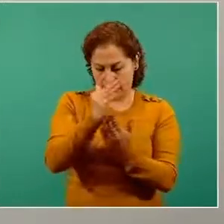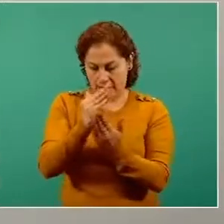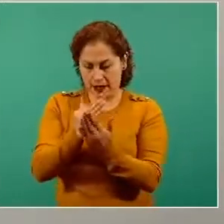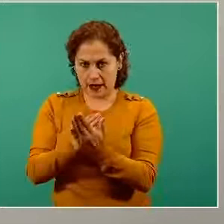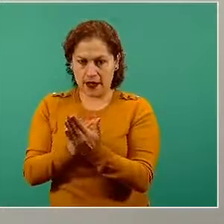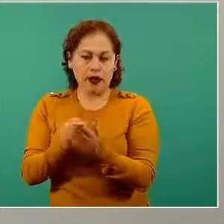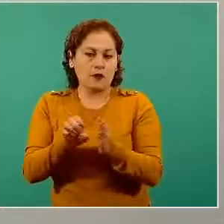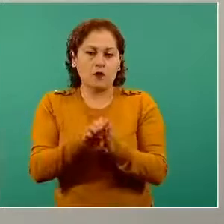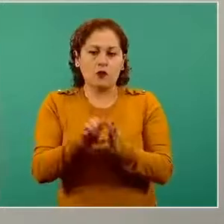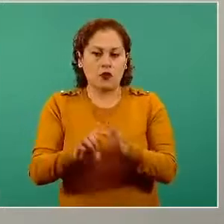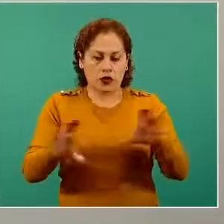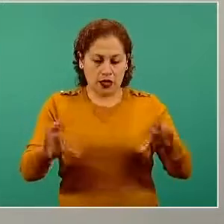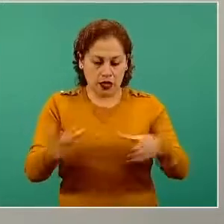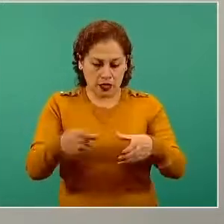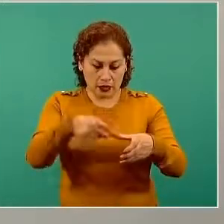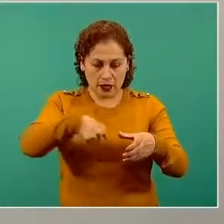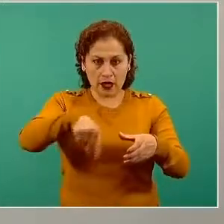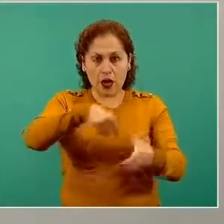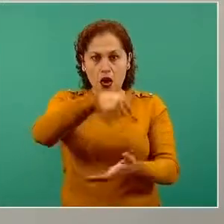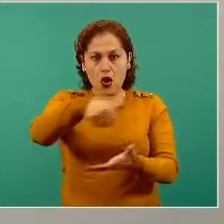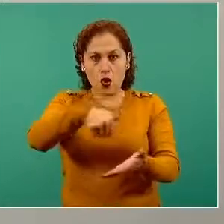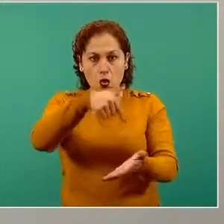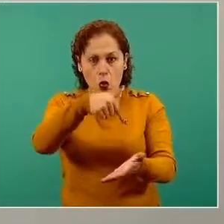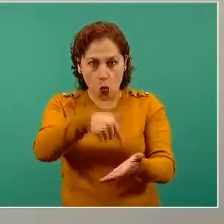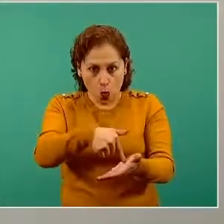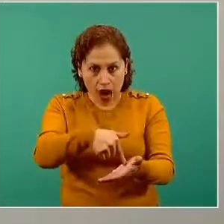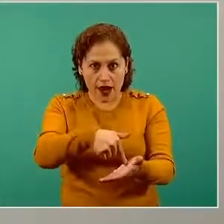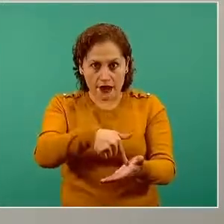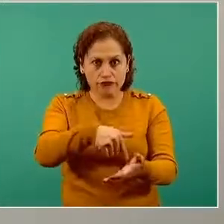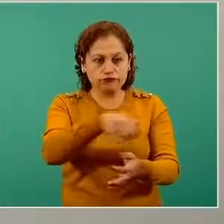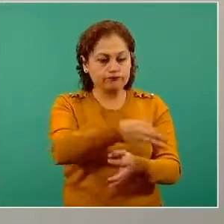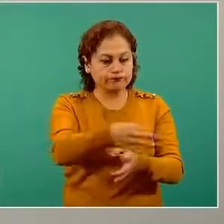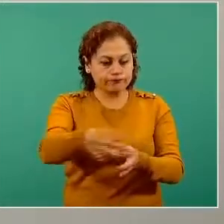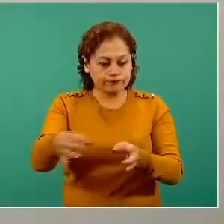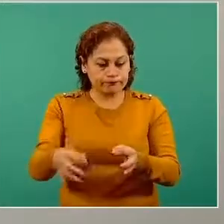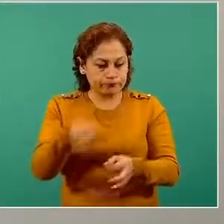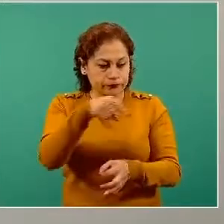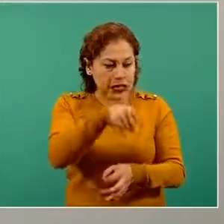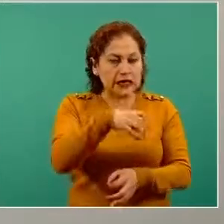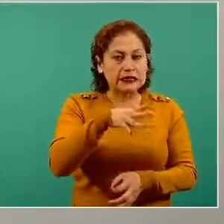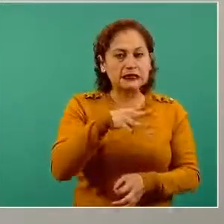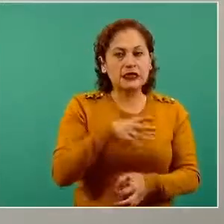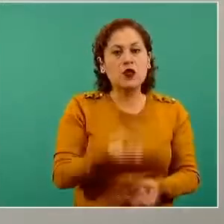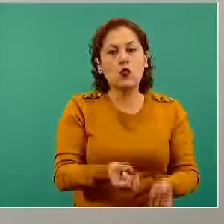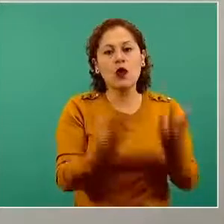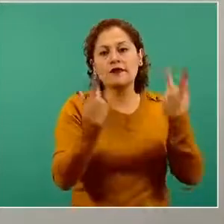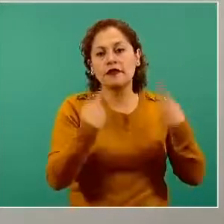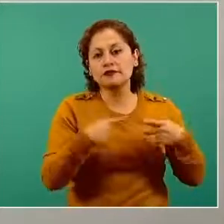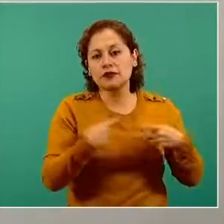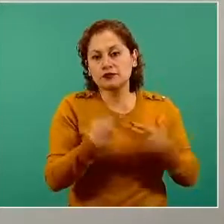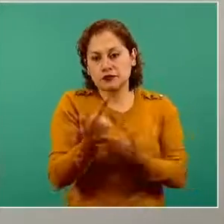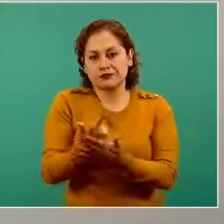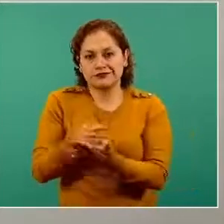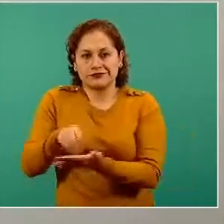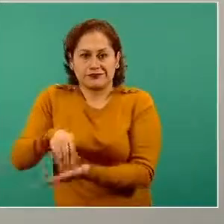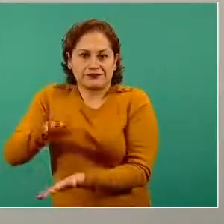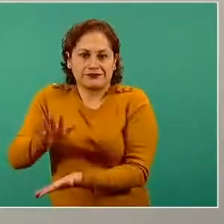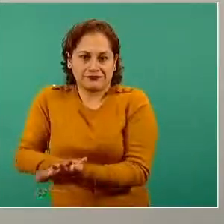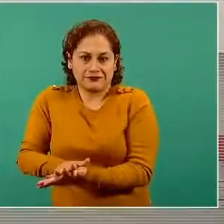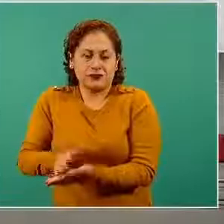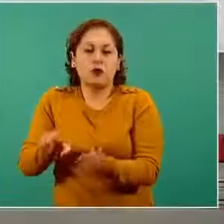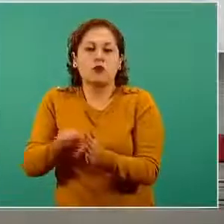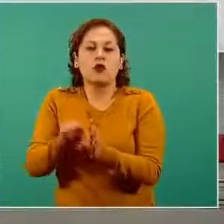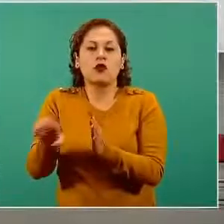tiene el número determinado de personas que en un momento determinado pertenecen a un municipio